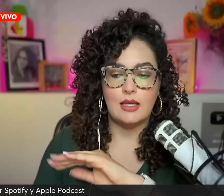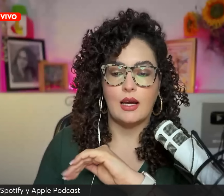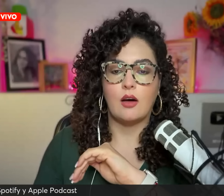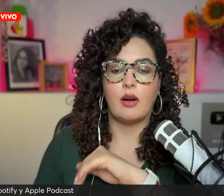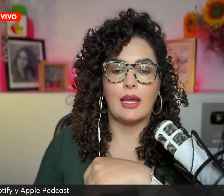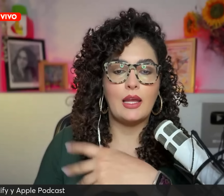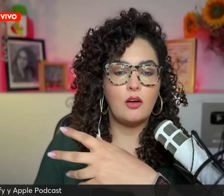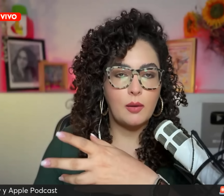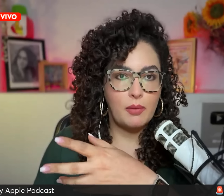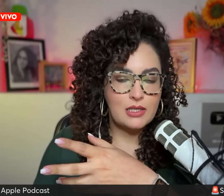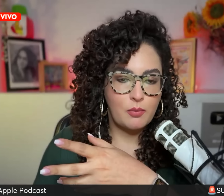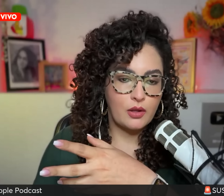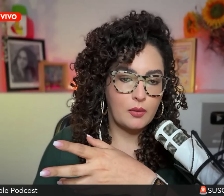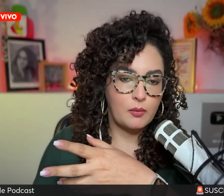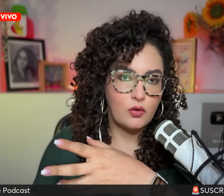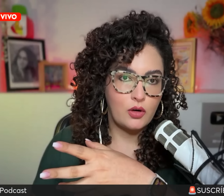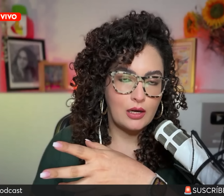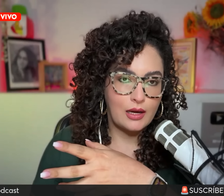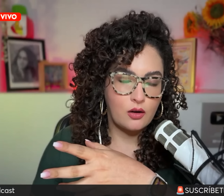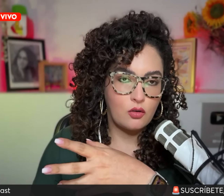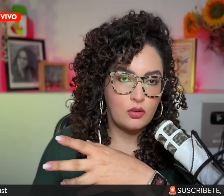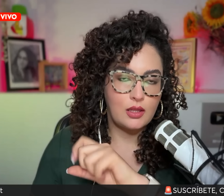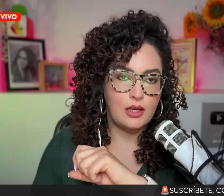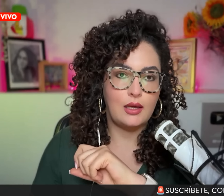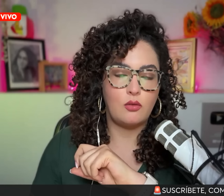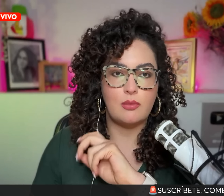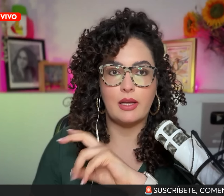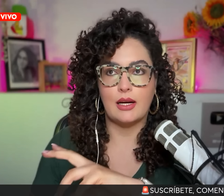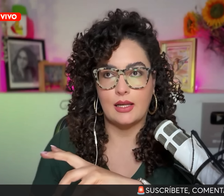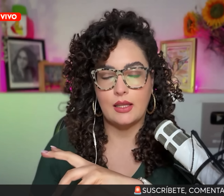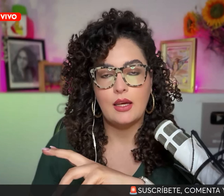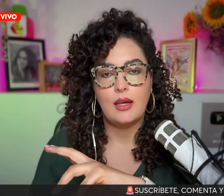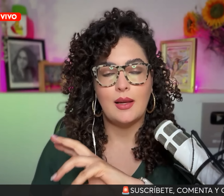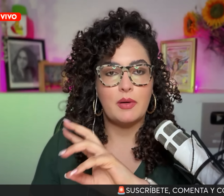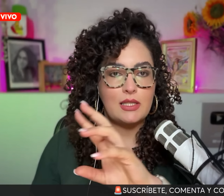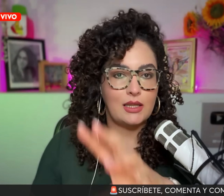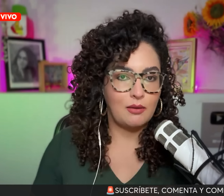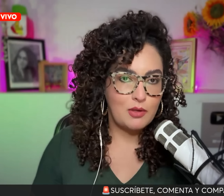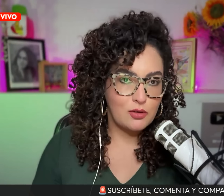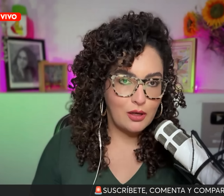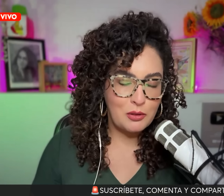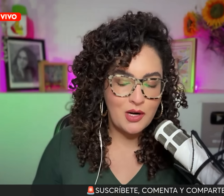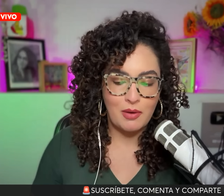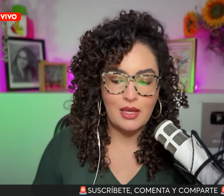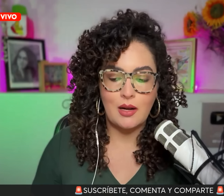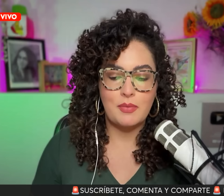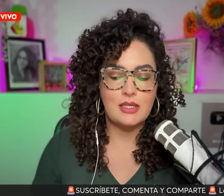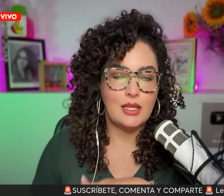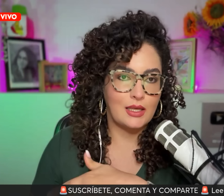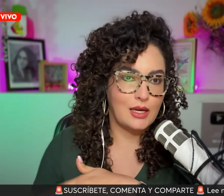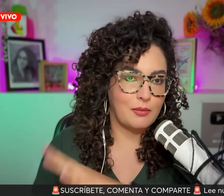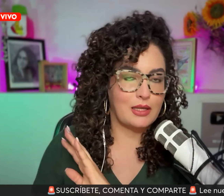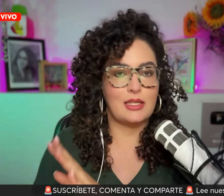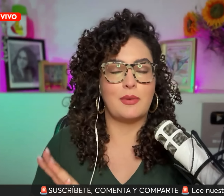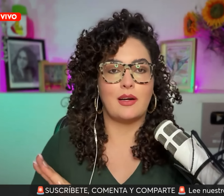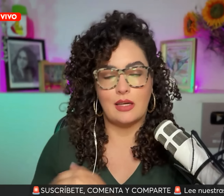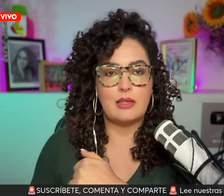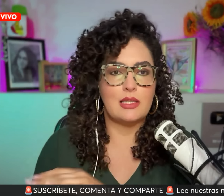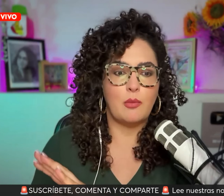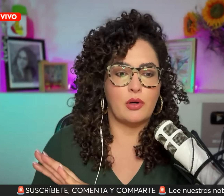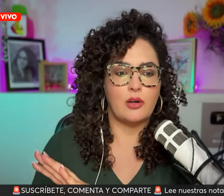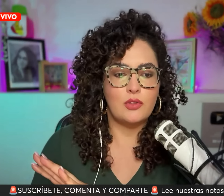está. Ahora, ¿qué es lo que pasa, por ejemplo, con el cargo de Luisa María Alcalde? El presidente había mencionado en una mañanera pasada que ya casi